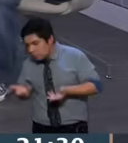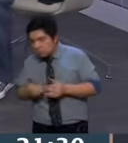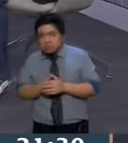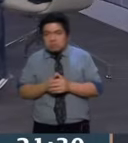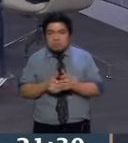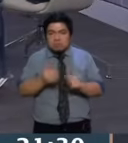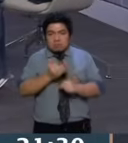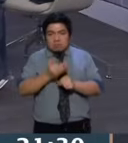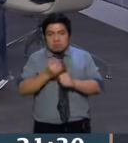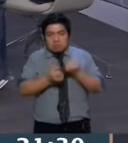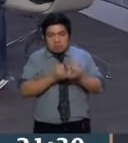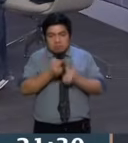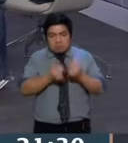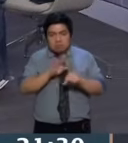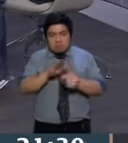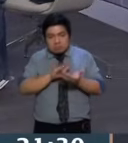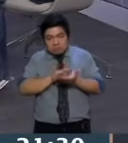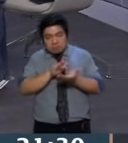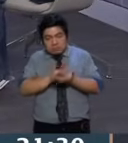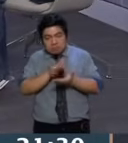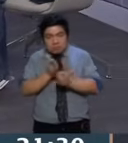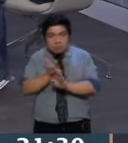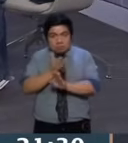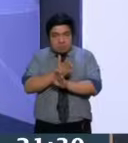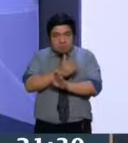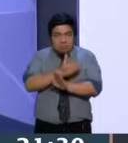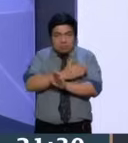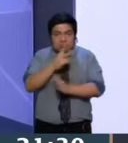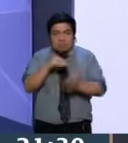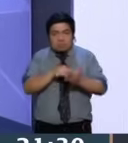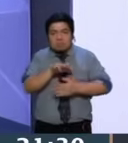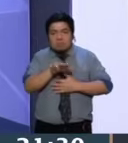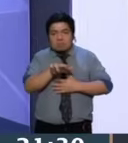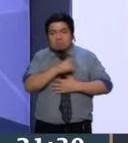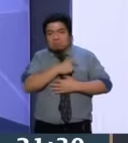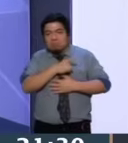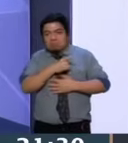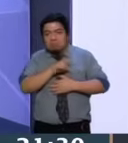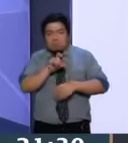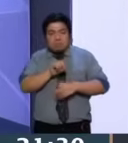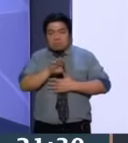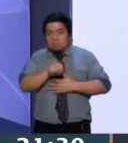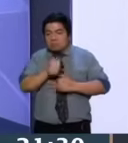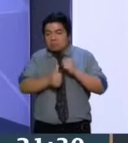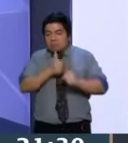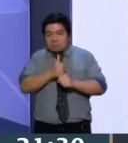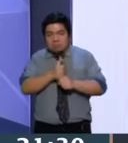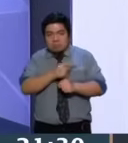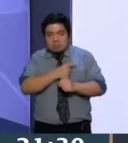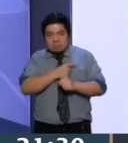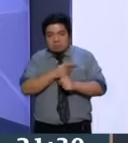apenas ahora empiezan a tener ya un apoyo continuo. Hasta antes del 2018 tenían solamente un apoyo hasta los 29 años, como si